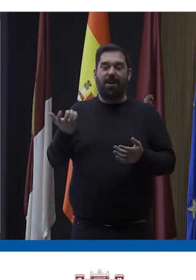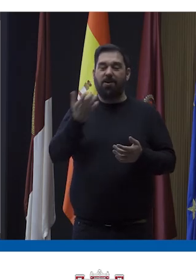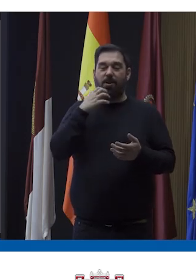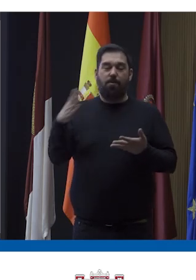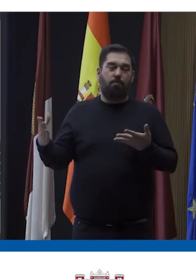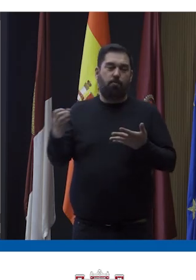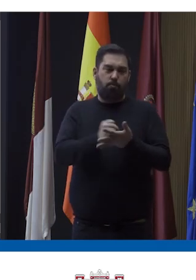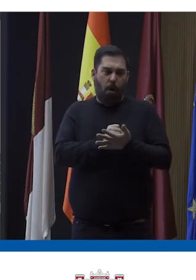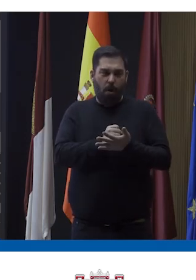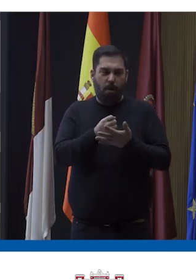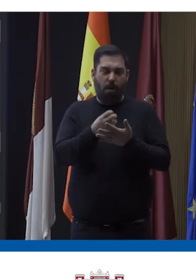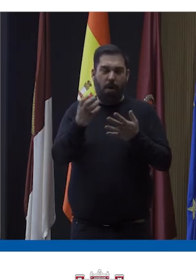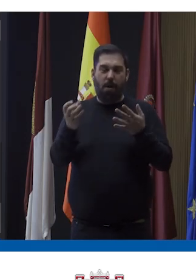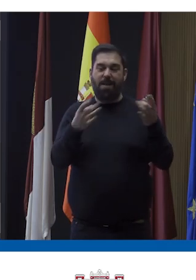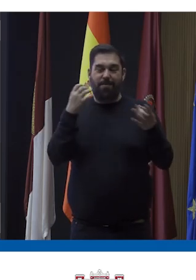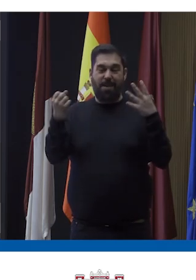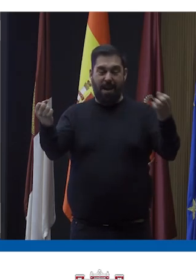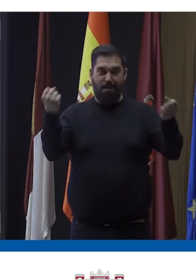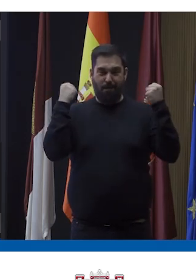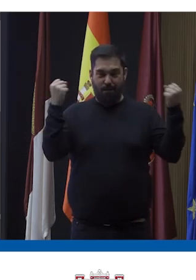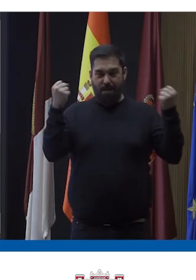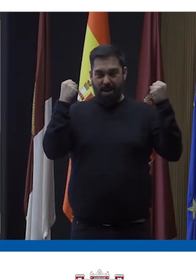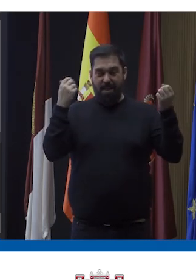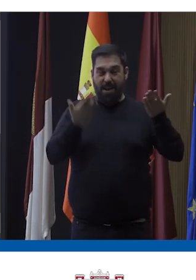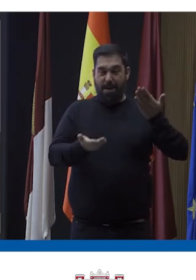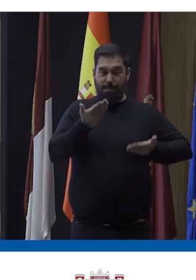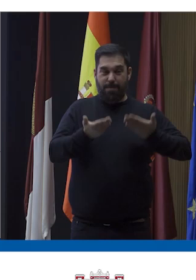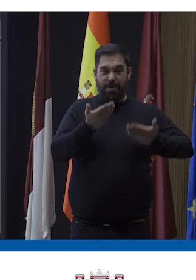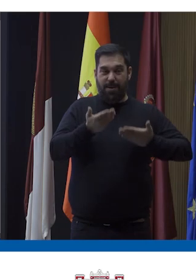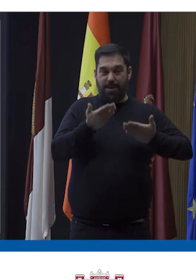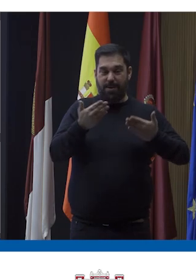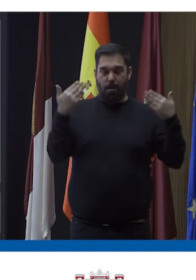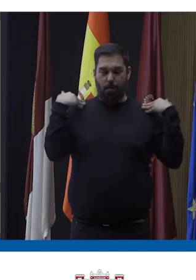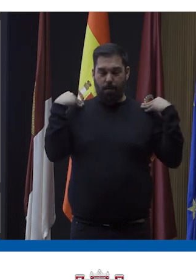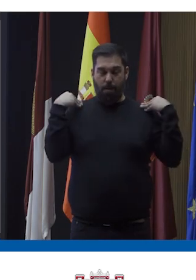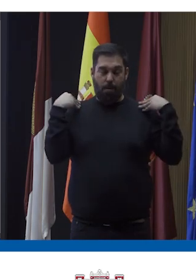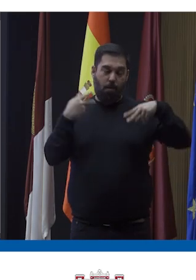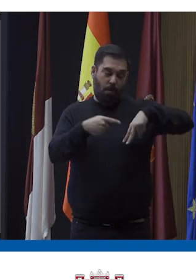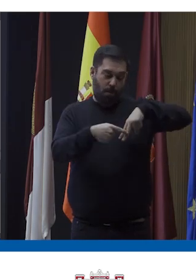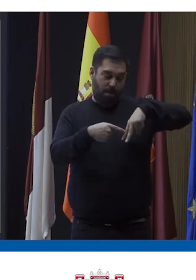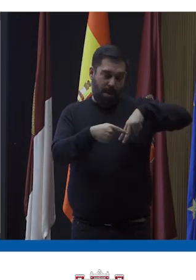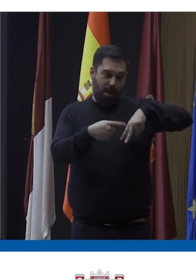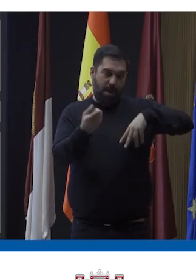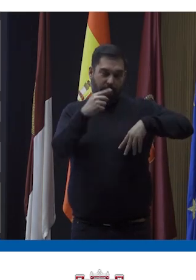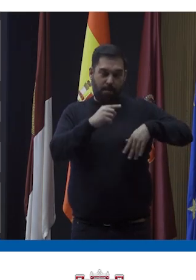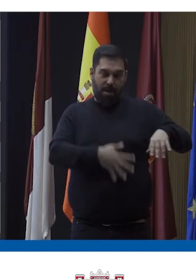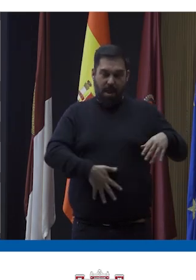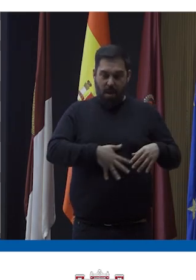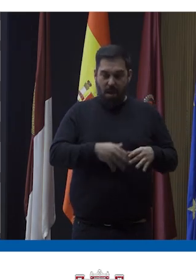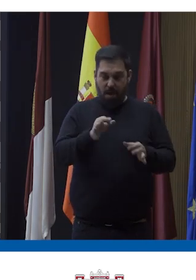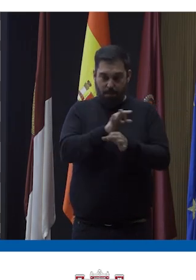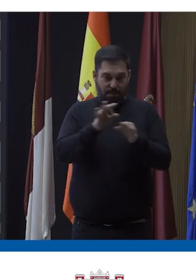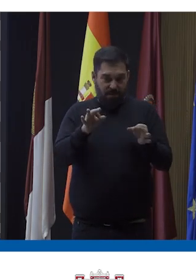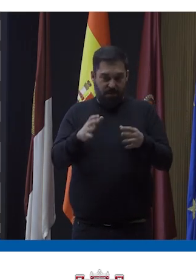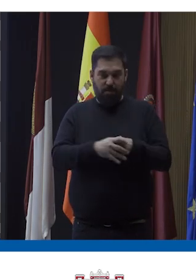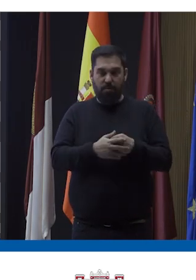de todo, hace un poquito de fuerza, de pesas, Sí. trabaja miembros superiores, miembro inferior y un poquito el abdomen, pues estupendo. Sí, hago de